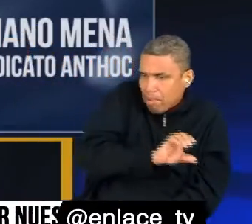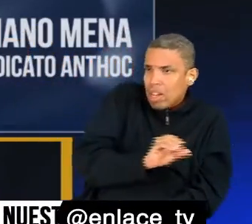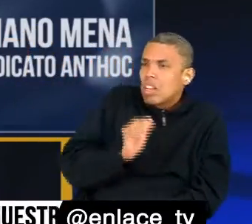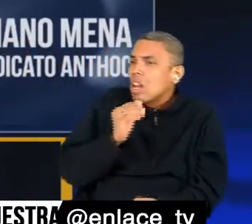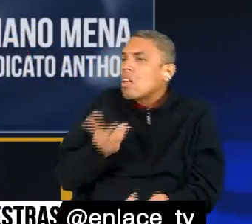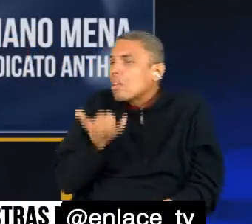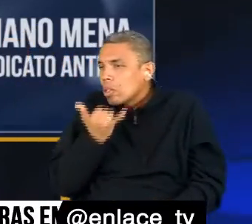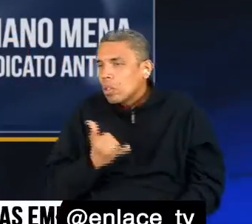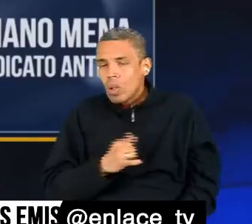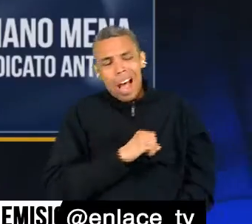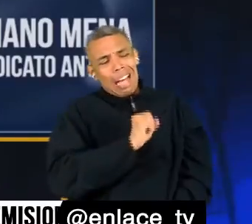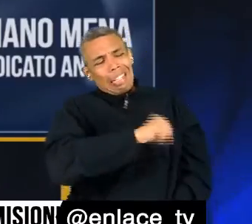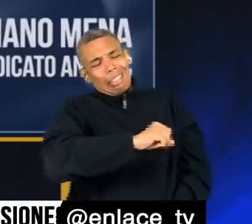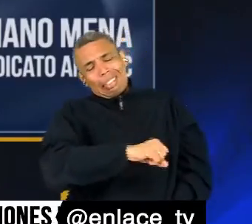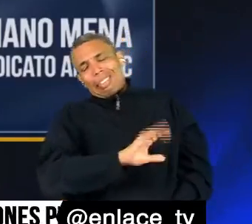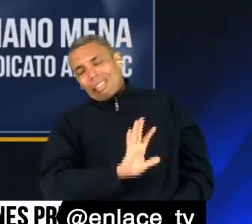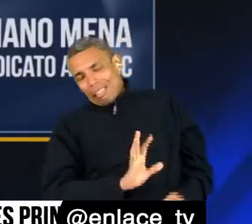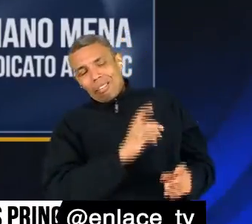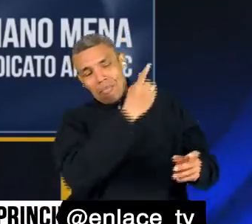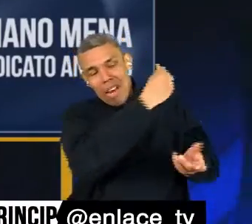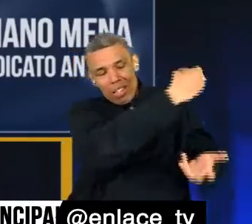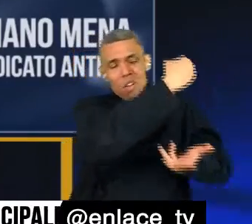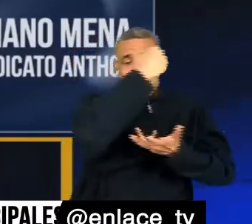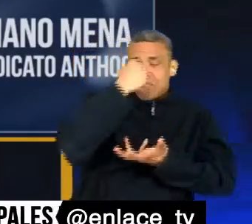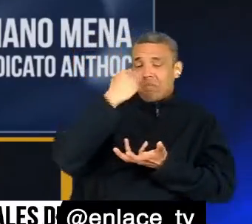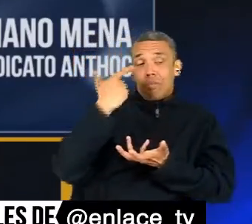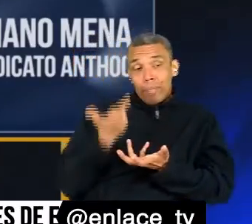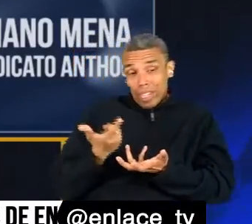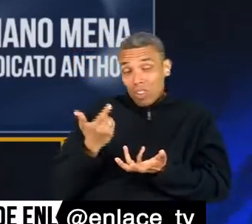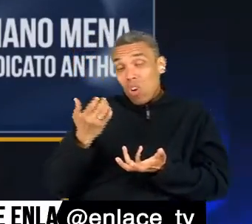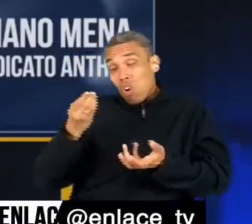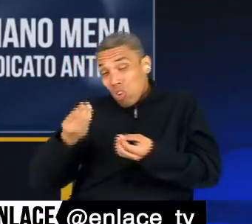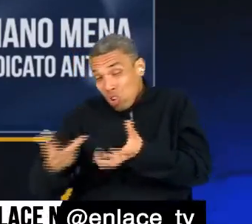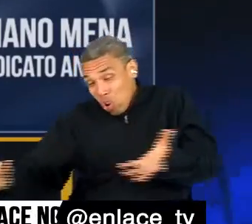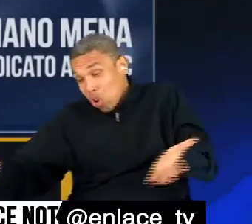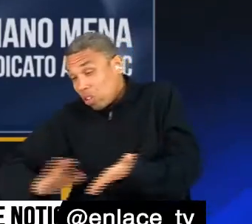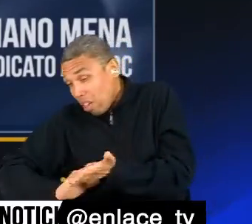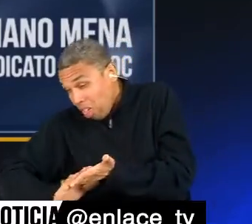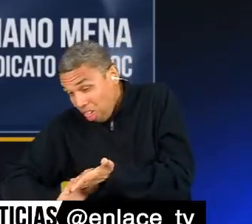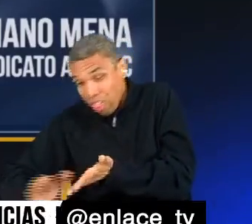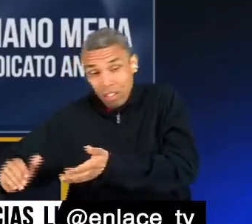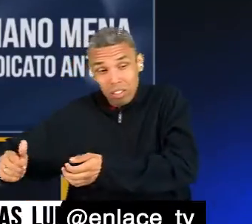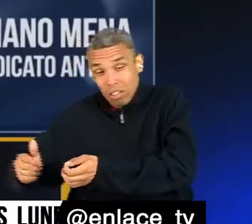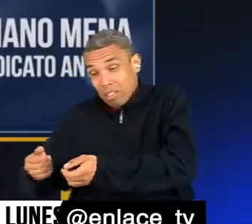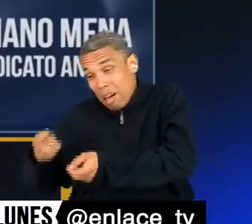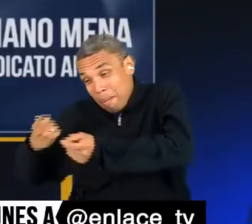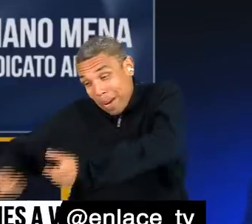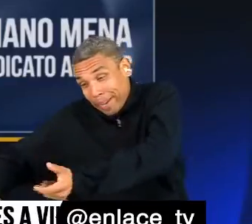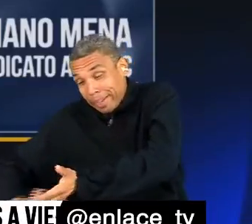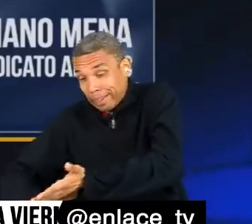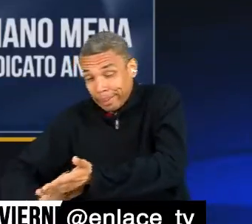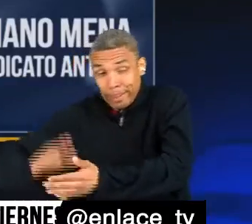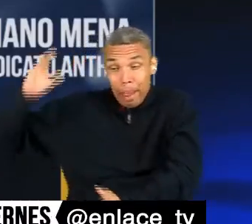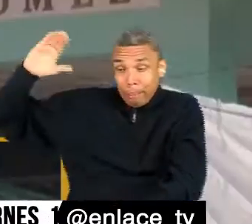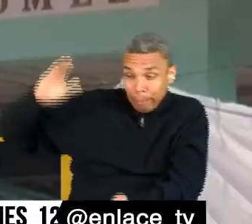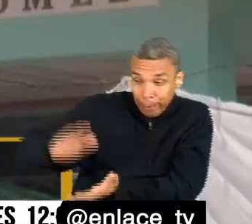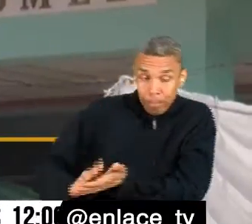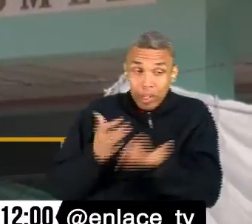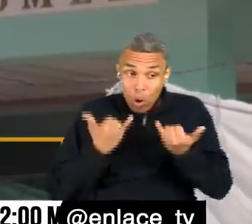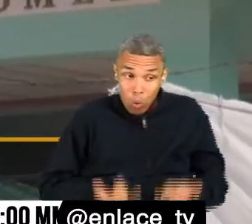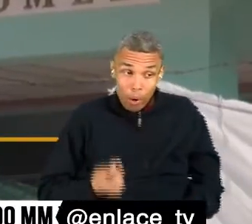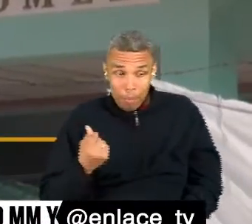de todas maneras habían tenido que tomar parte de los recursos que había para pago, para otras obligaciones, por lo tanto plata no había.